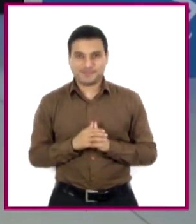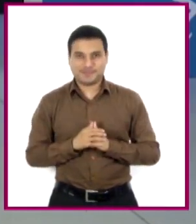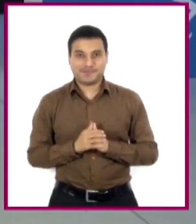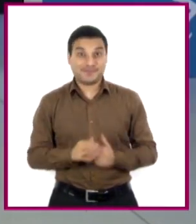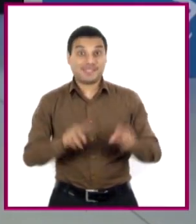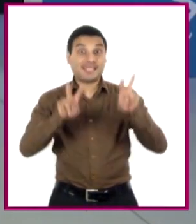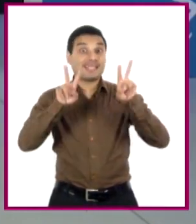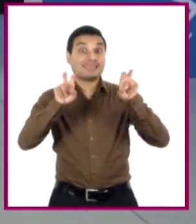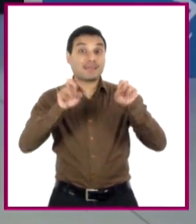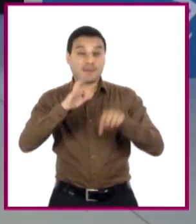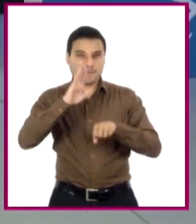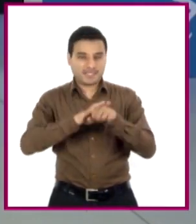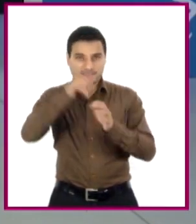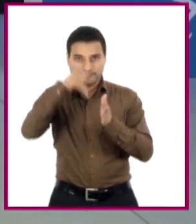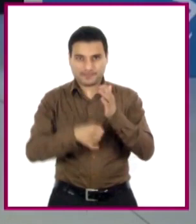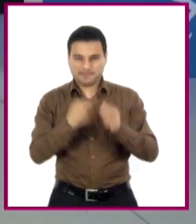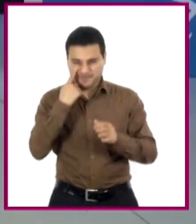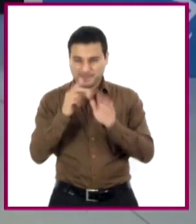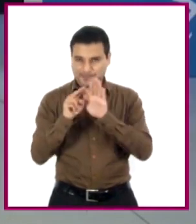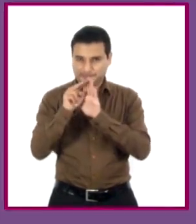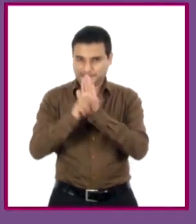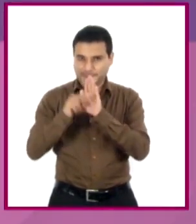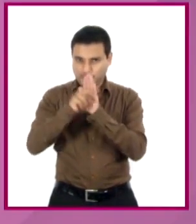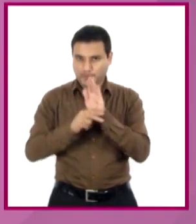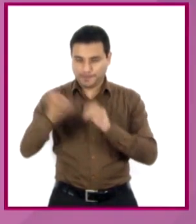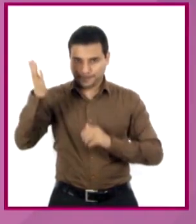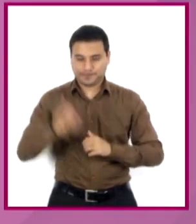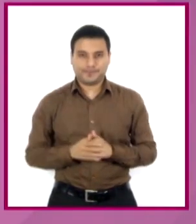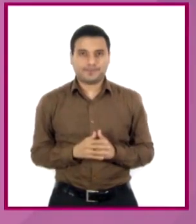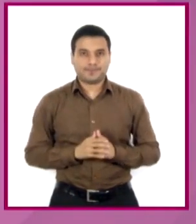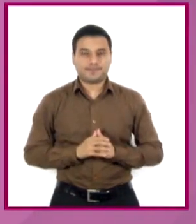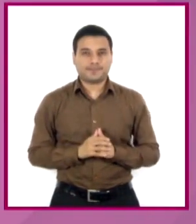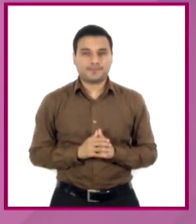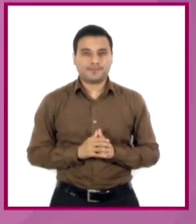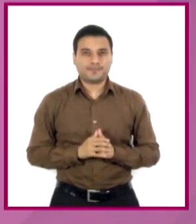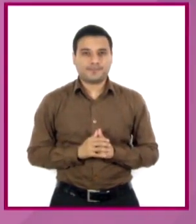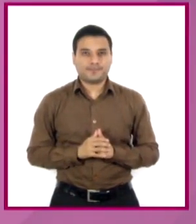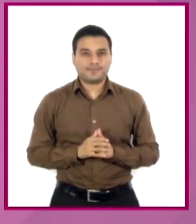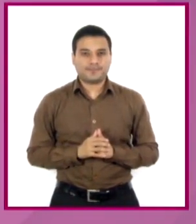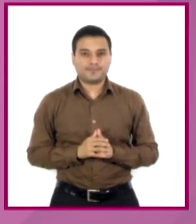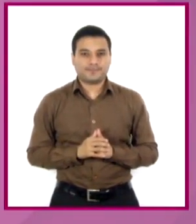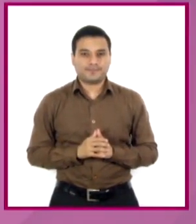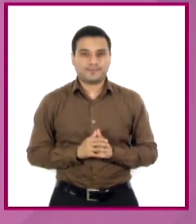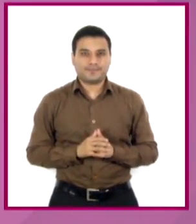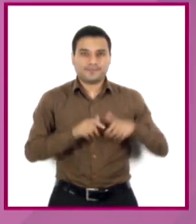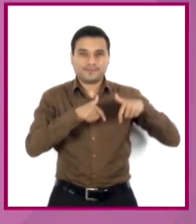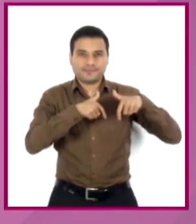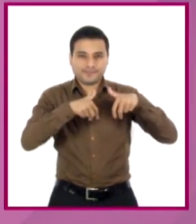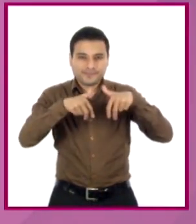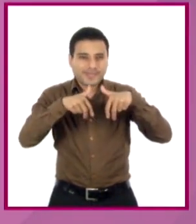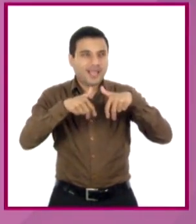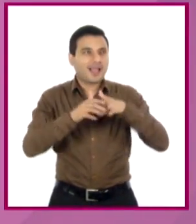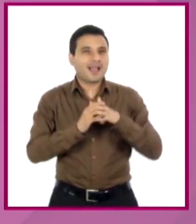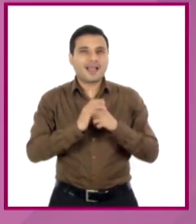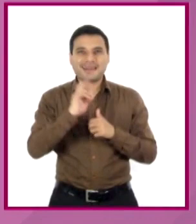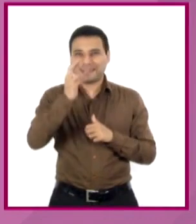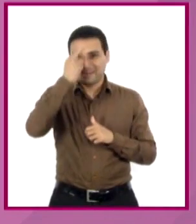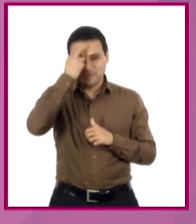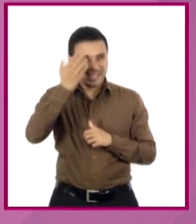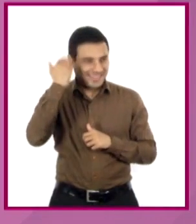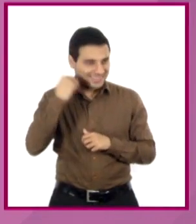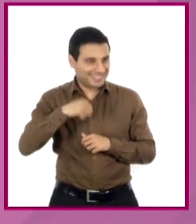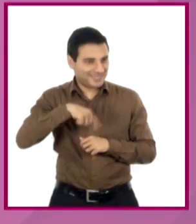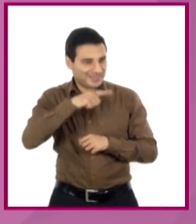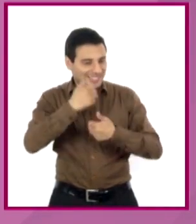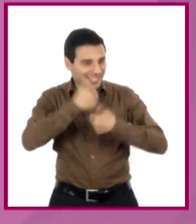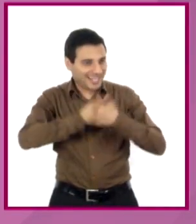el tema, veamos el siguiente video. Ahora que pasamos por aquí, recuerdo que el otro día nos echamos unas carreritas a ver